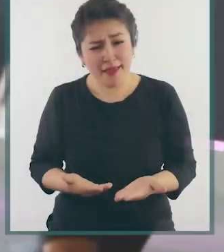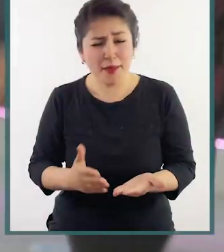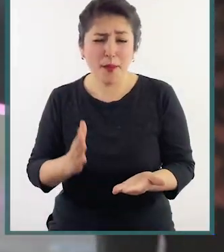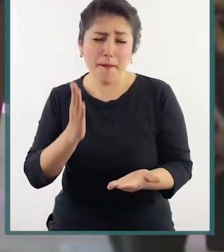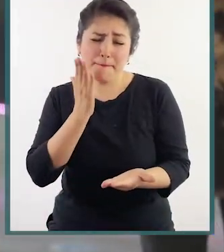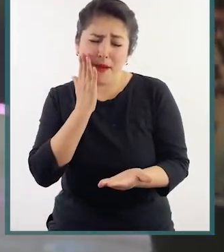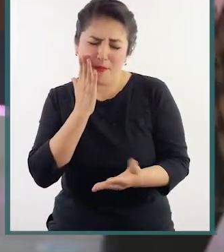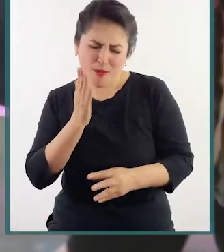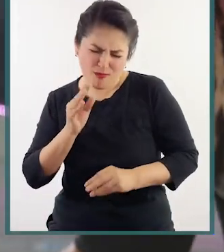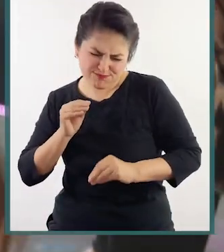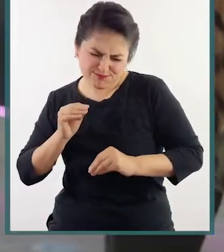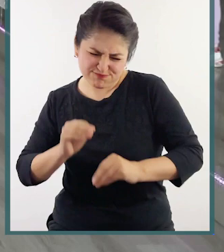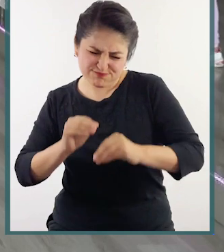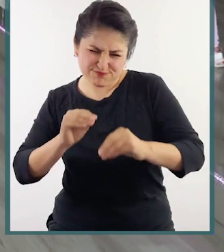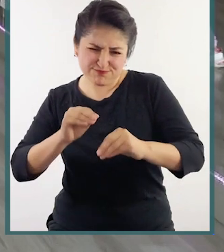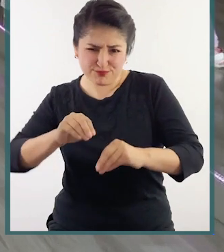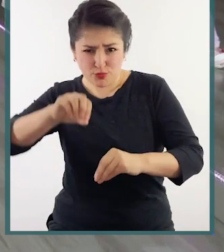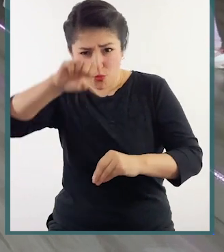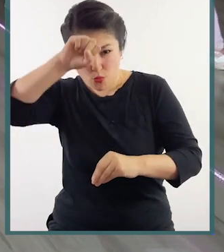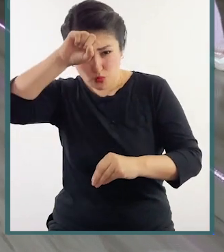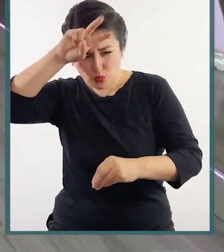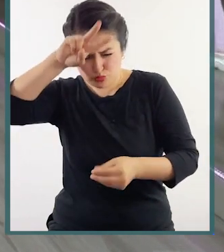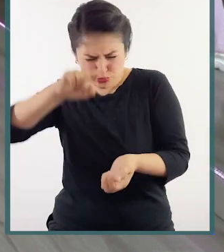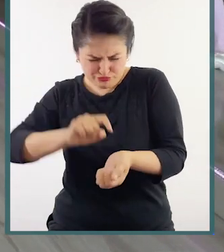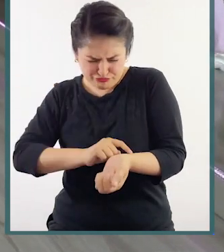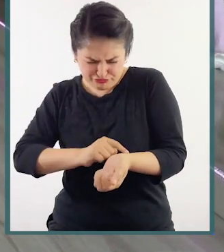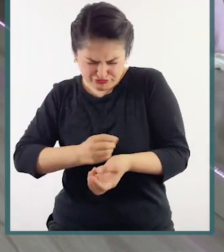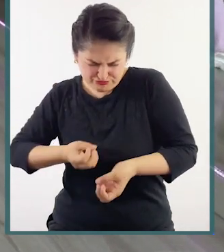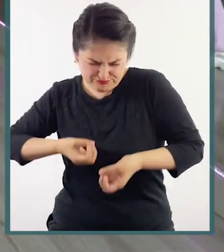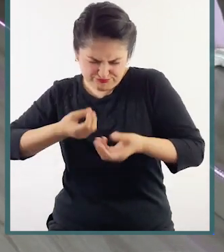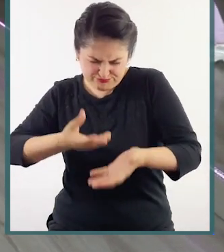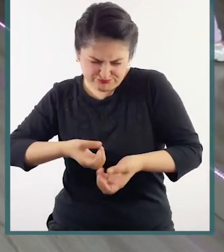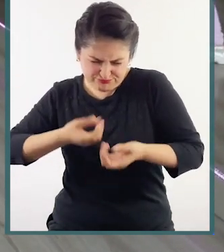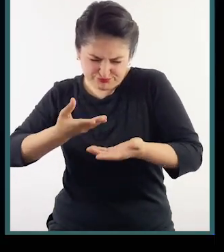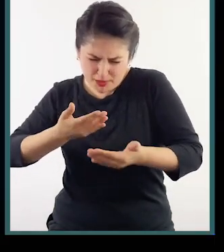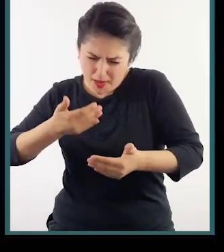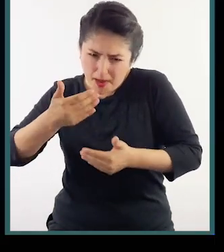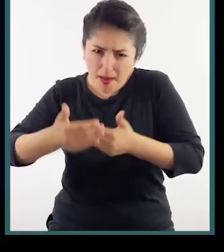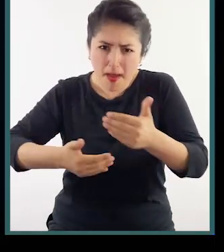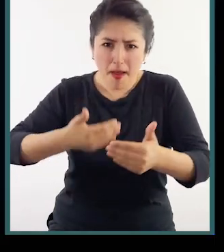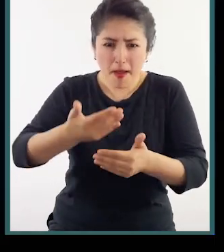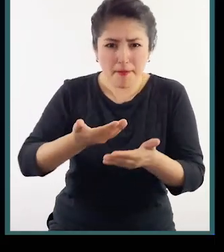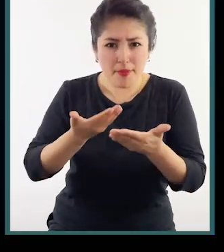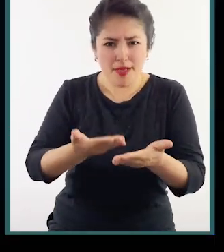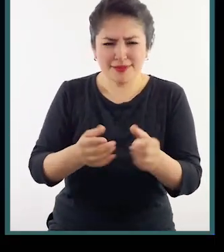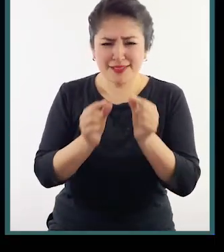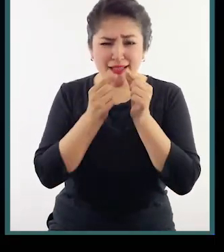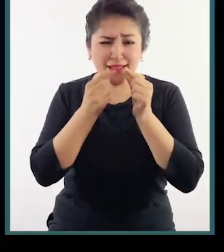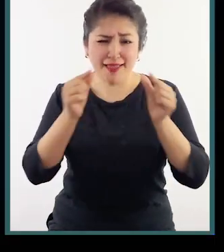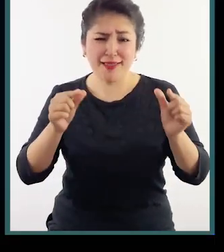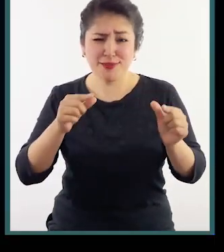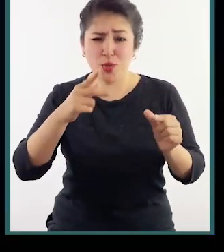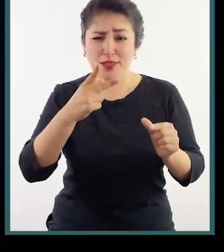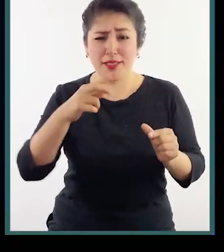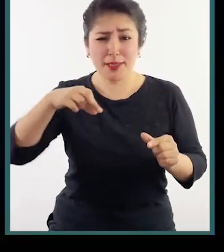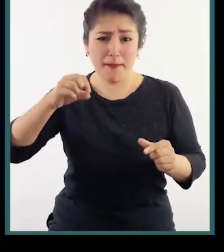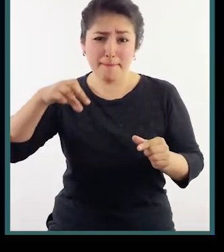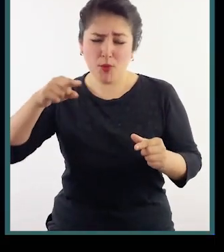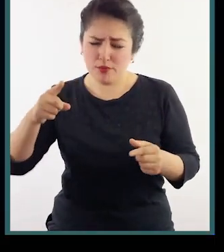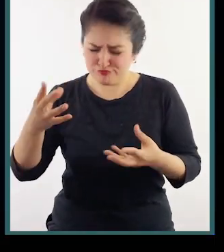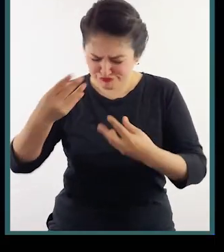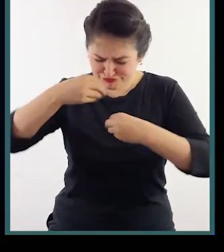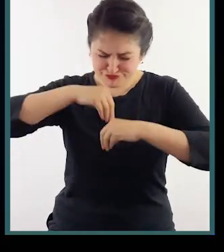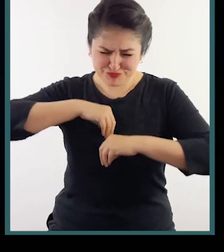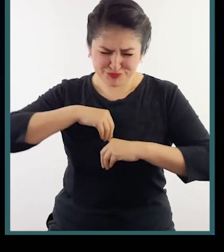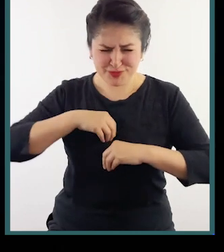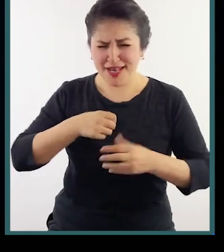Lenin, que es echadura de su madre y de sus orígenes cusqueños, trasciende. El que ha hecho del quechua y el K-pop su forma